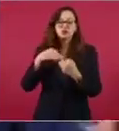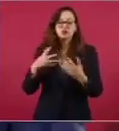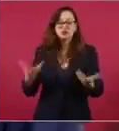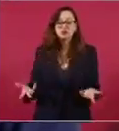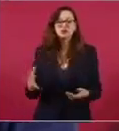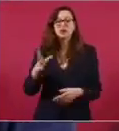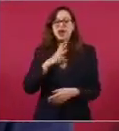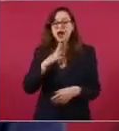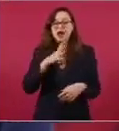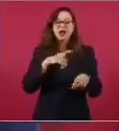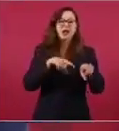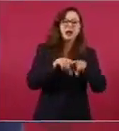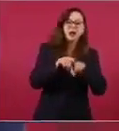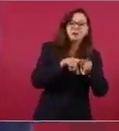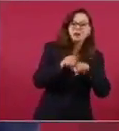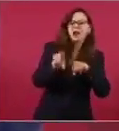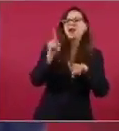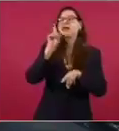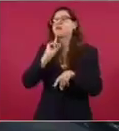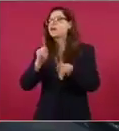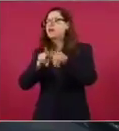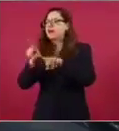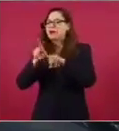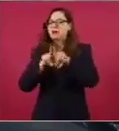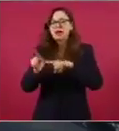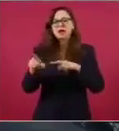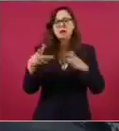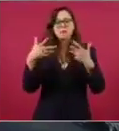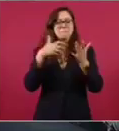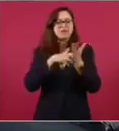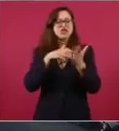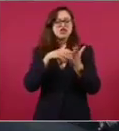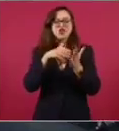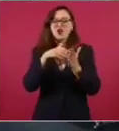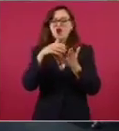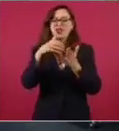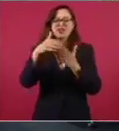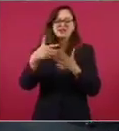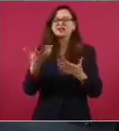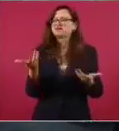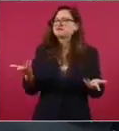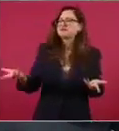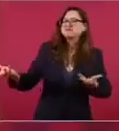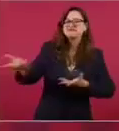millones de hermanas y de hermanos que quiero mucho, mucho, mucho, mucho.